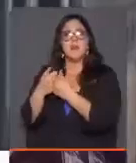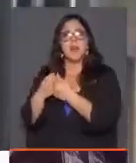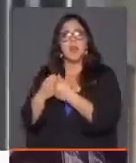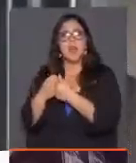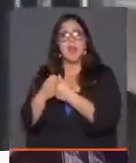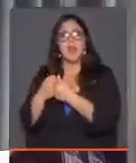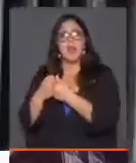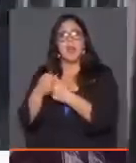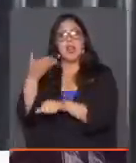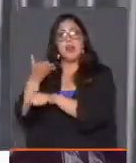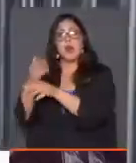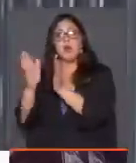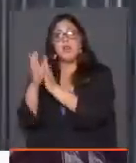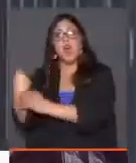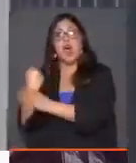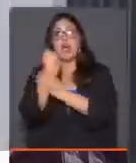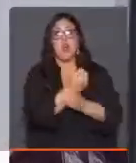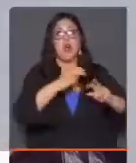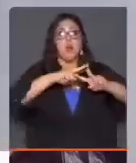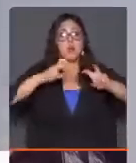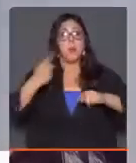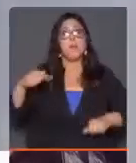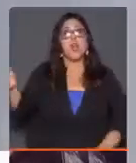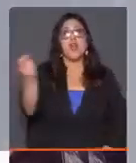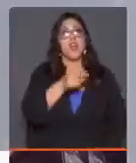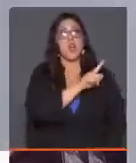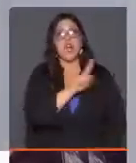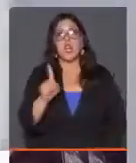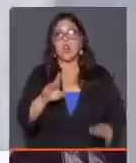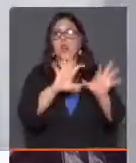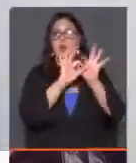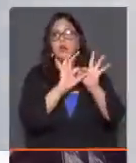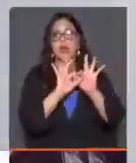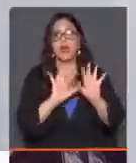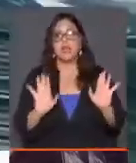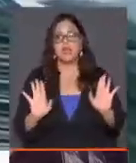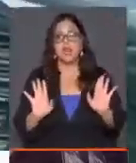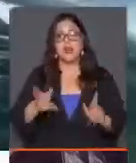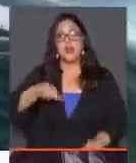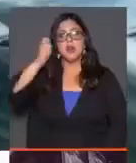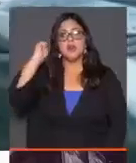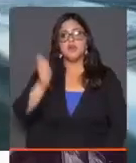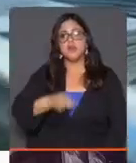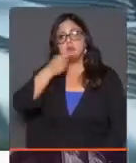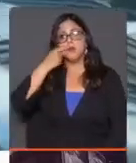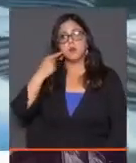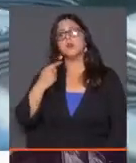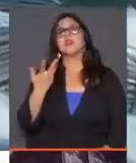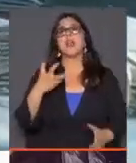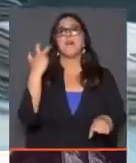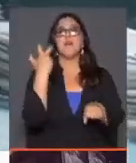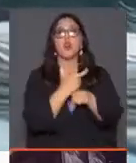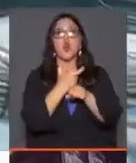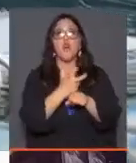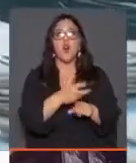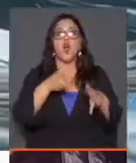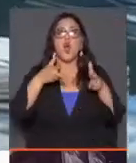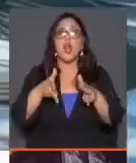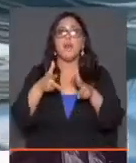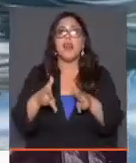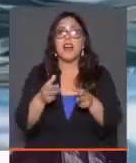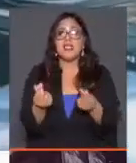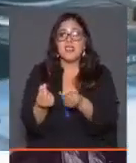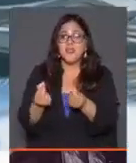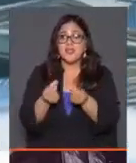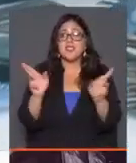con la investigación, pero les dijo que no, que muchas gracias. Fue formalizado por robo con intimidación. Del botín, eso sí, se ha